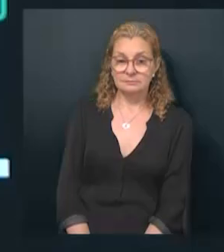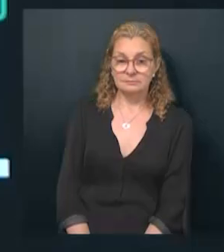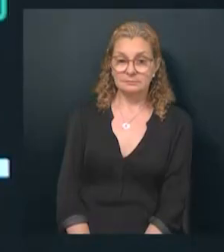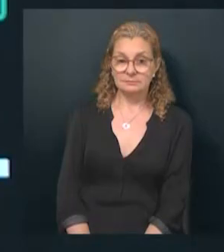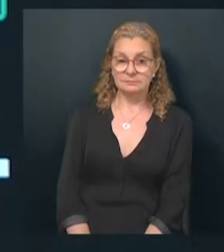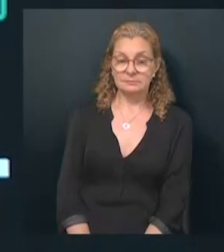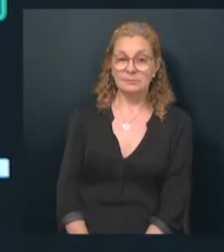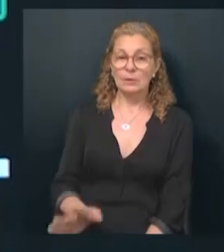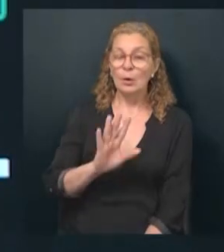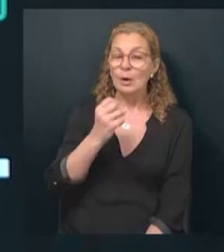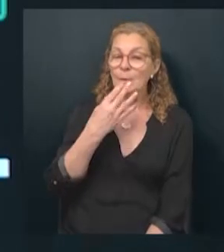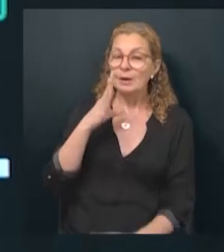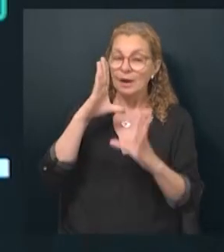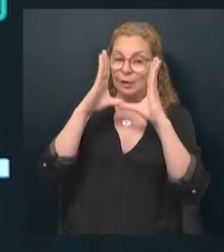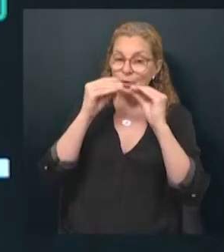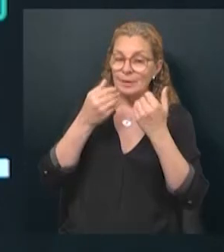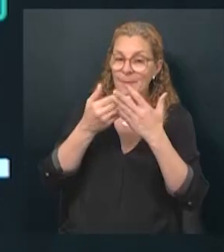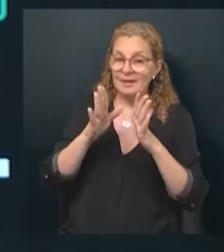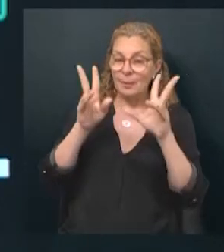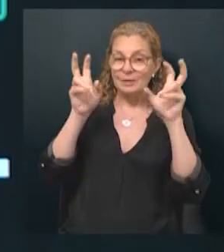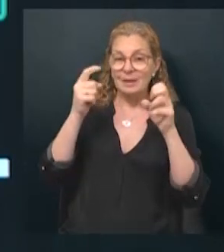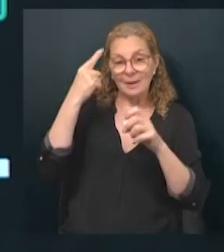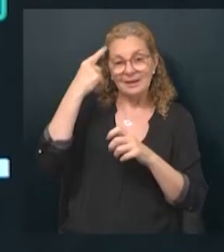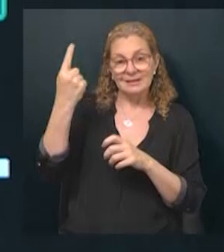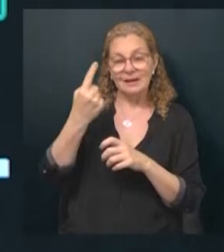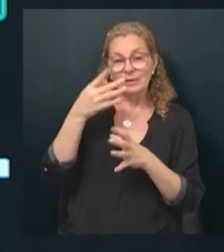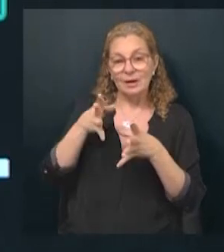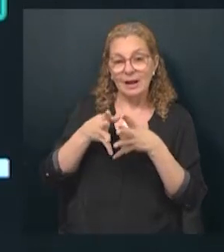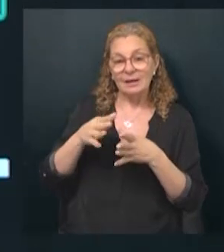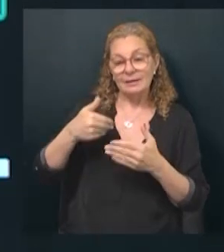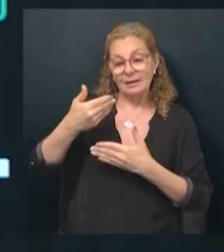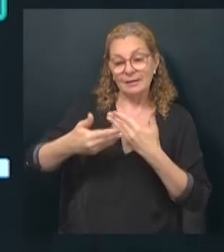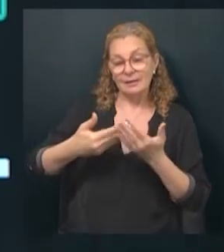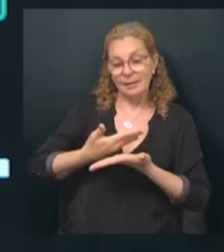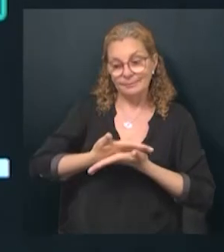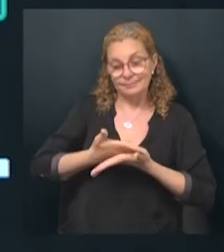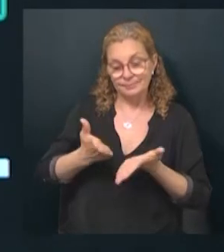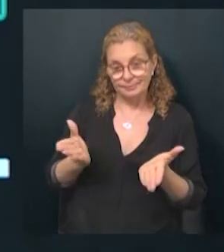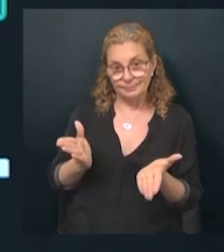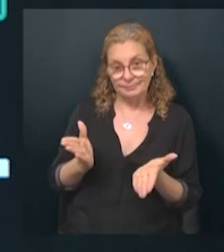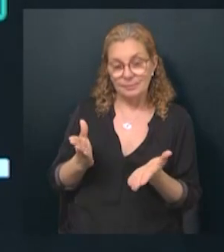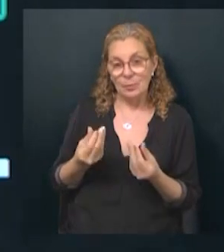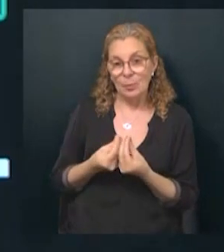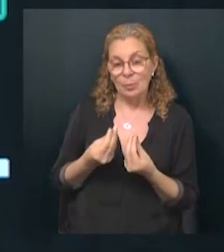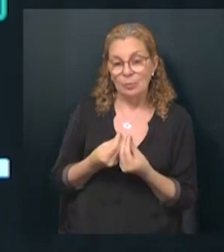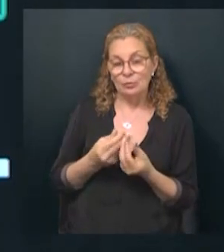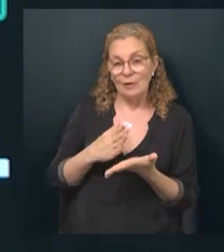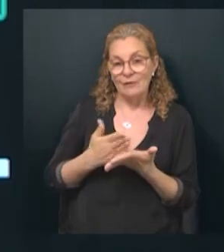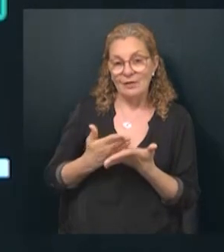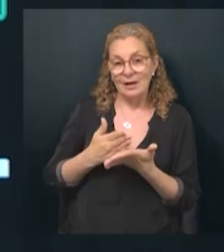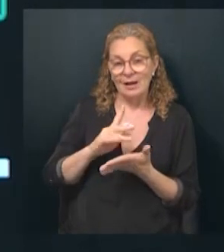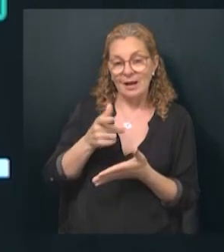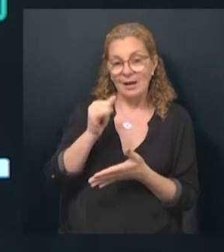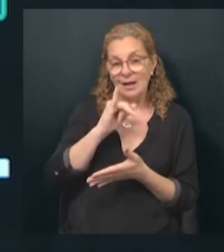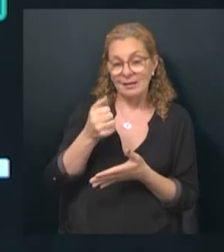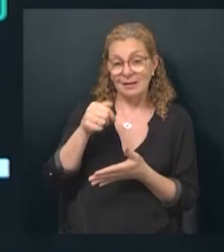historia buenas noches título internacional la guerra sigue en todo su apogeo en Oriente medio sobre todo en la franja de gaza donde este fin